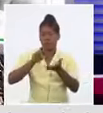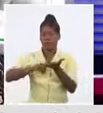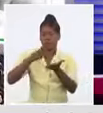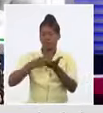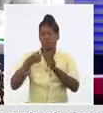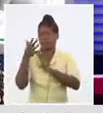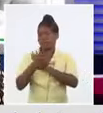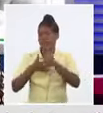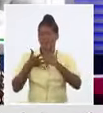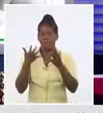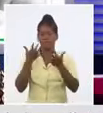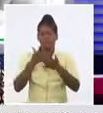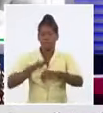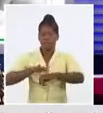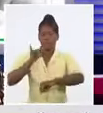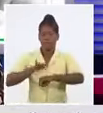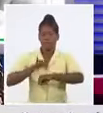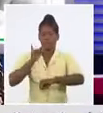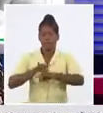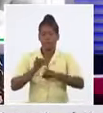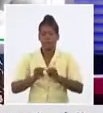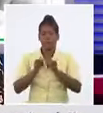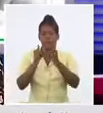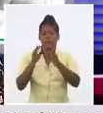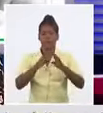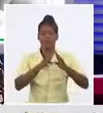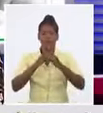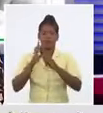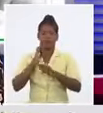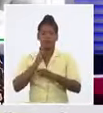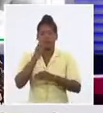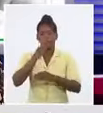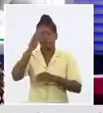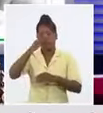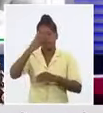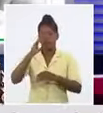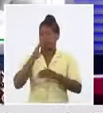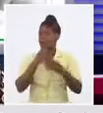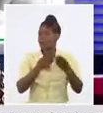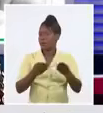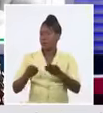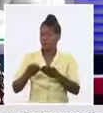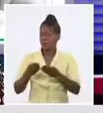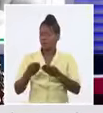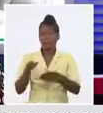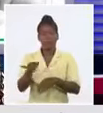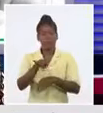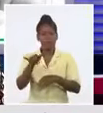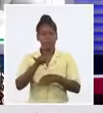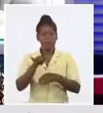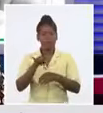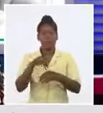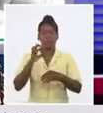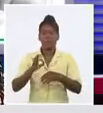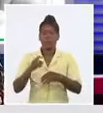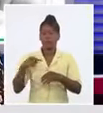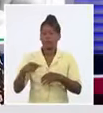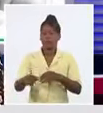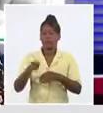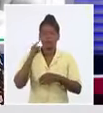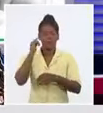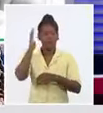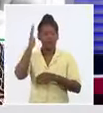de señas, Mercedes González, y doy la bienvenida, como cada mañana, al doctor Francisco Durán García, director nacional de